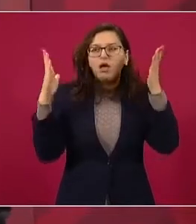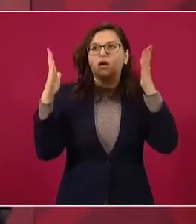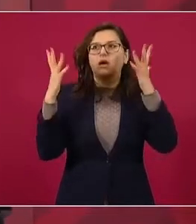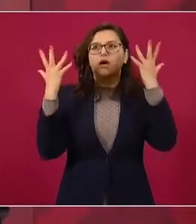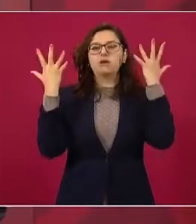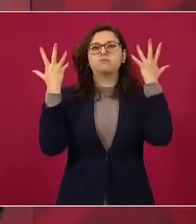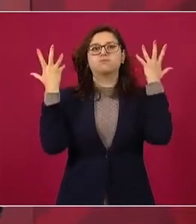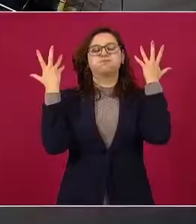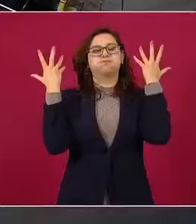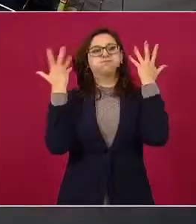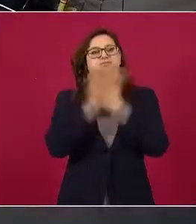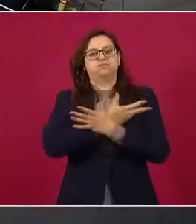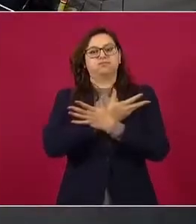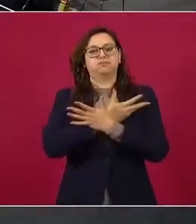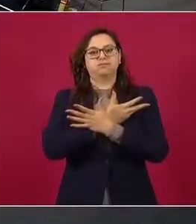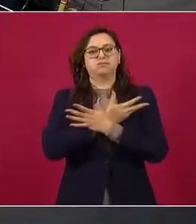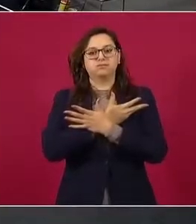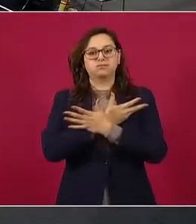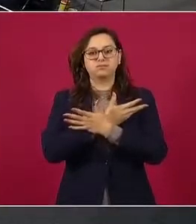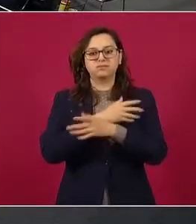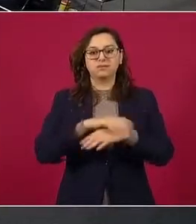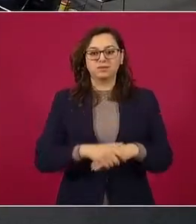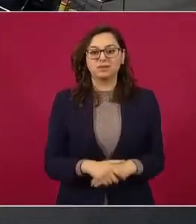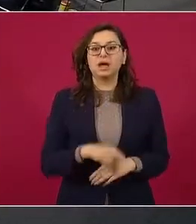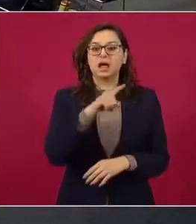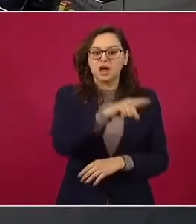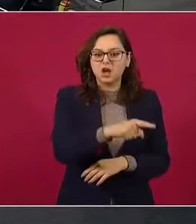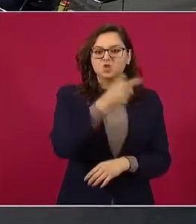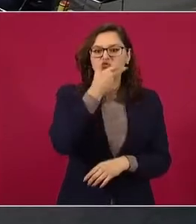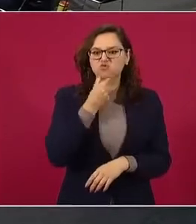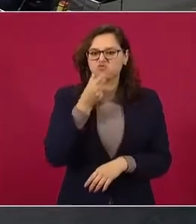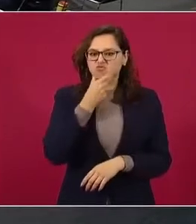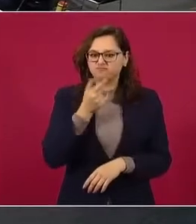los horizontes, porque era dirigente,